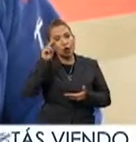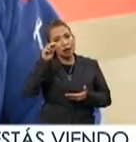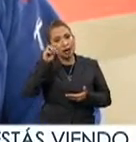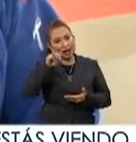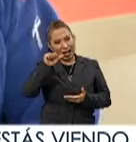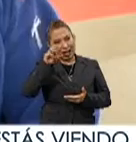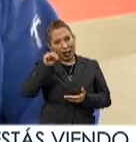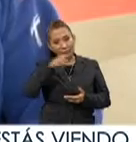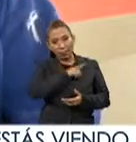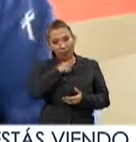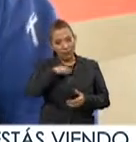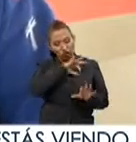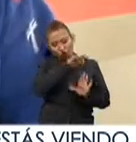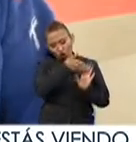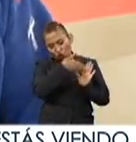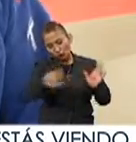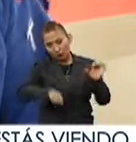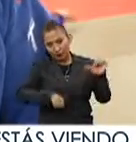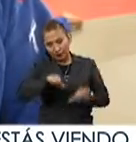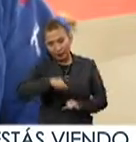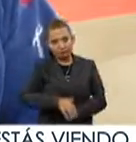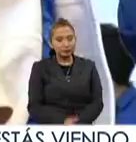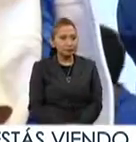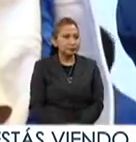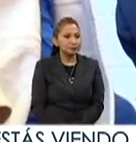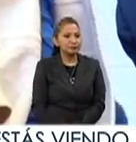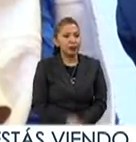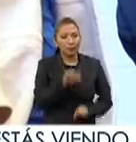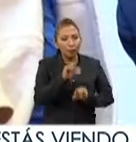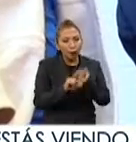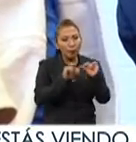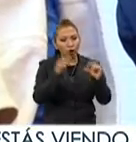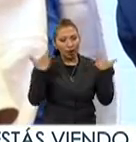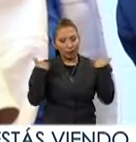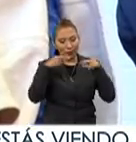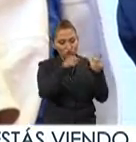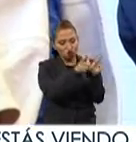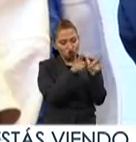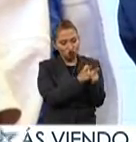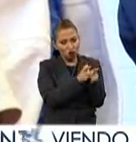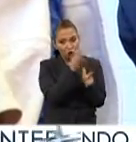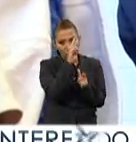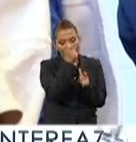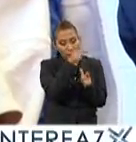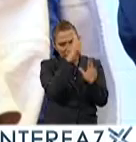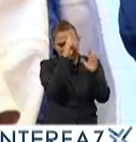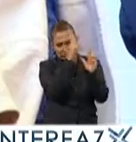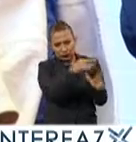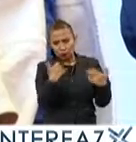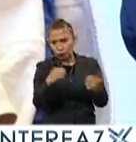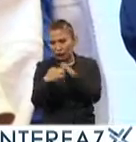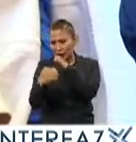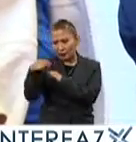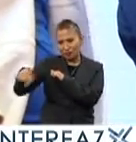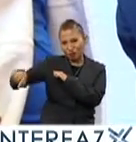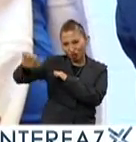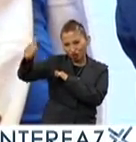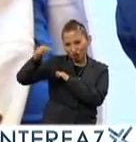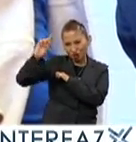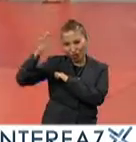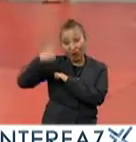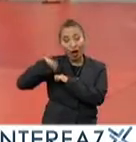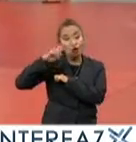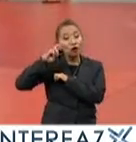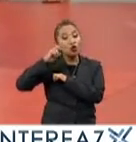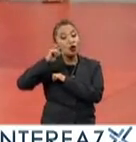tienen que hacer todo este tipo de actividades físicas. Poco a poco, el representativo Puma se ha ganado el respeto de sus adversarios deportivos. En la